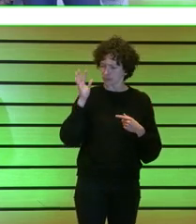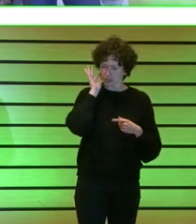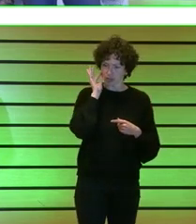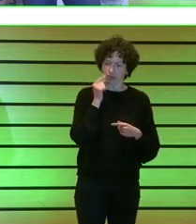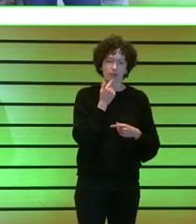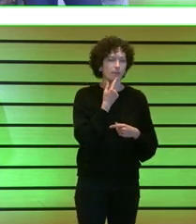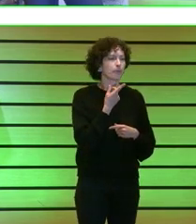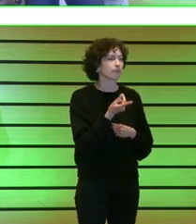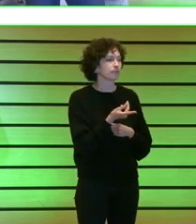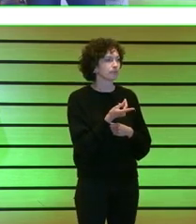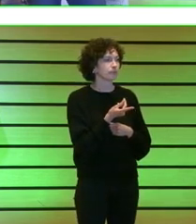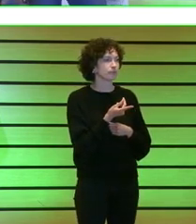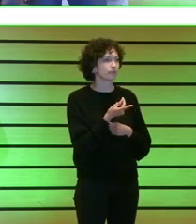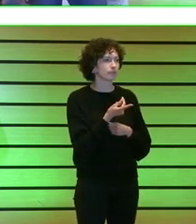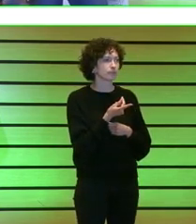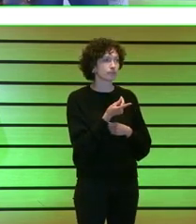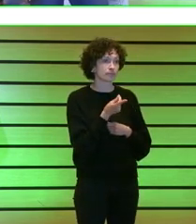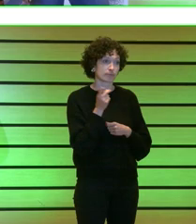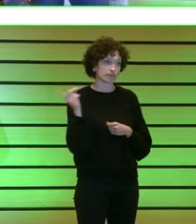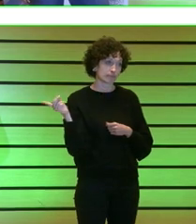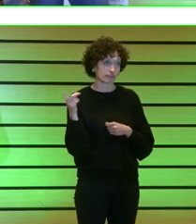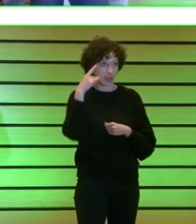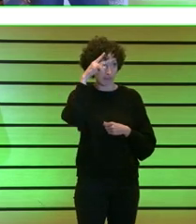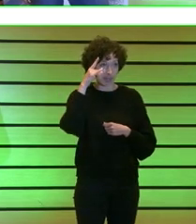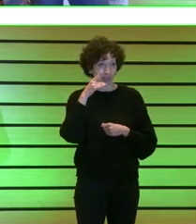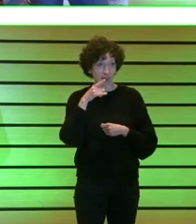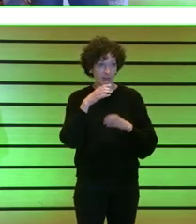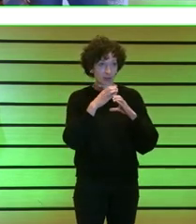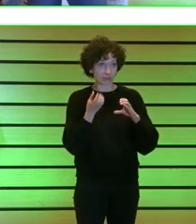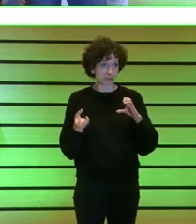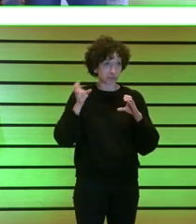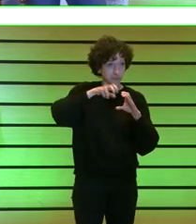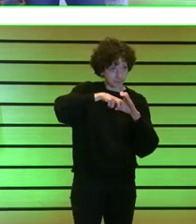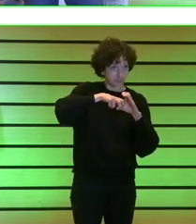dice necesito que me ayudes a subir la vaca